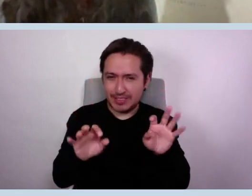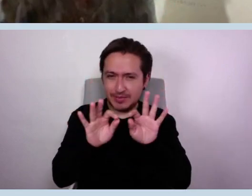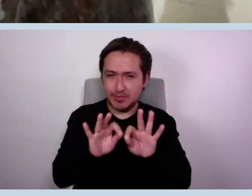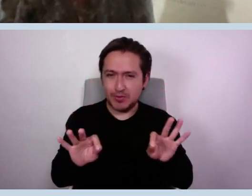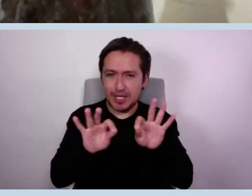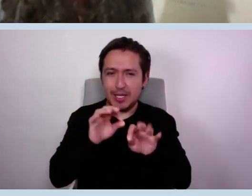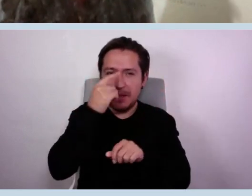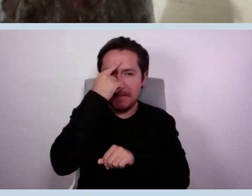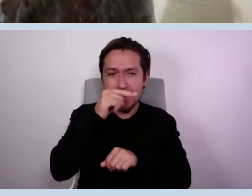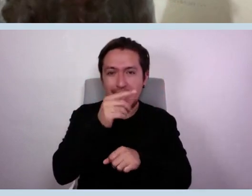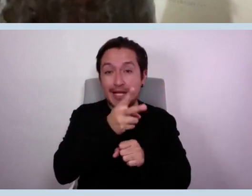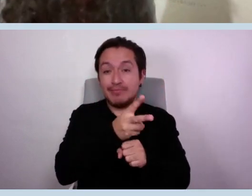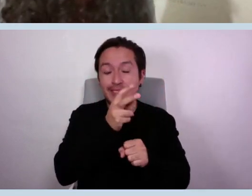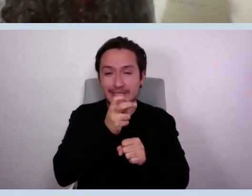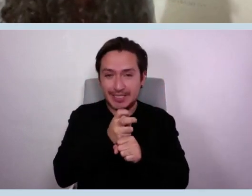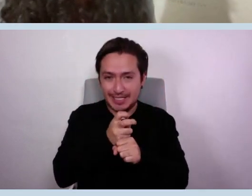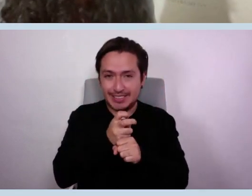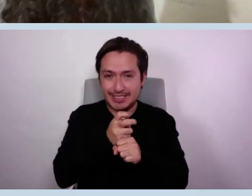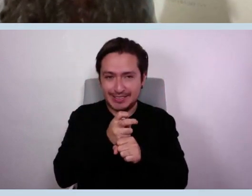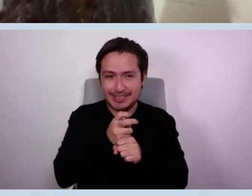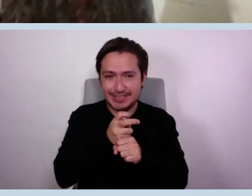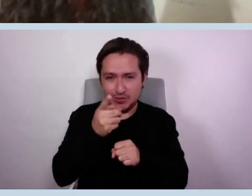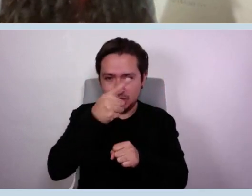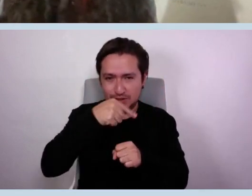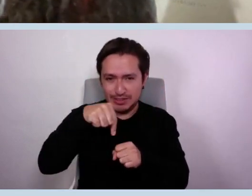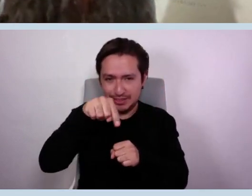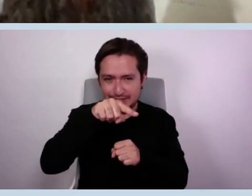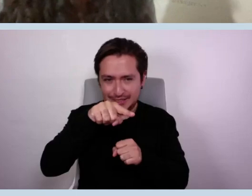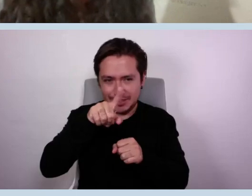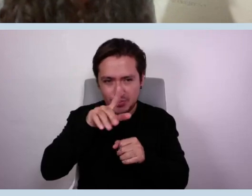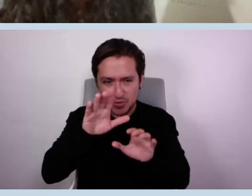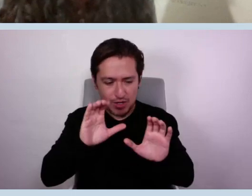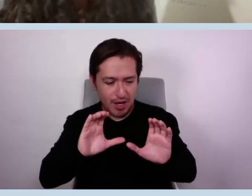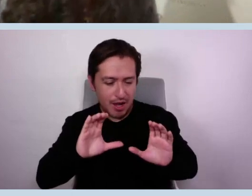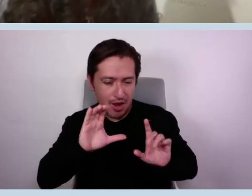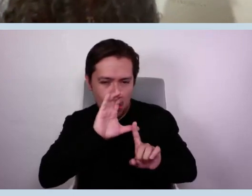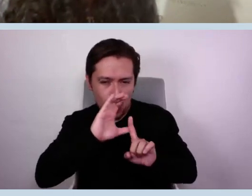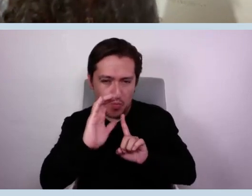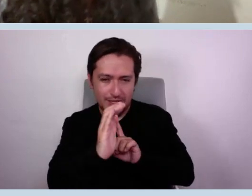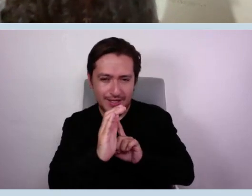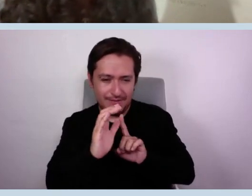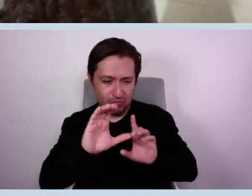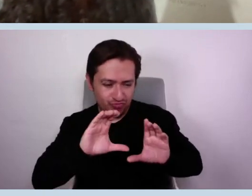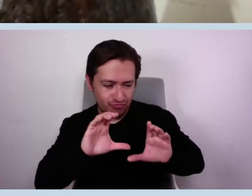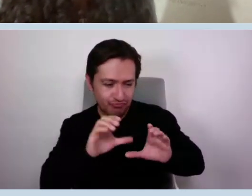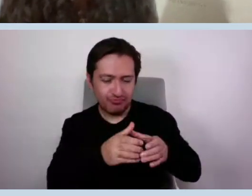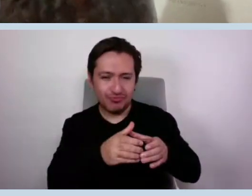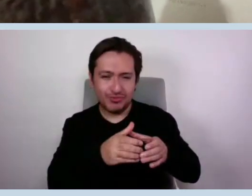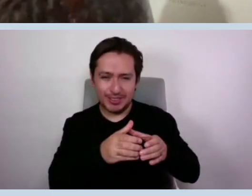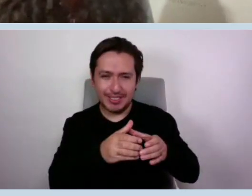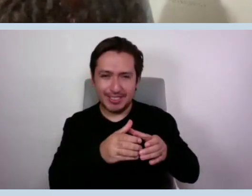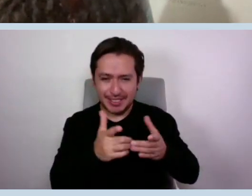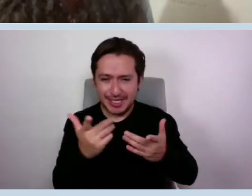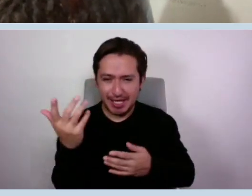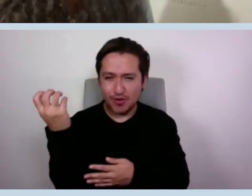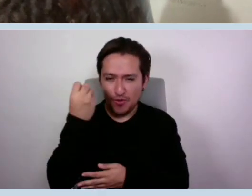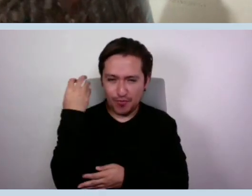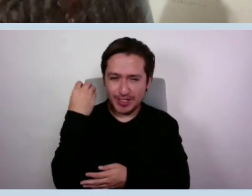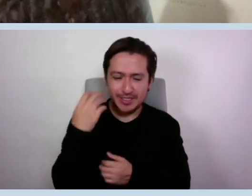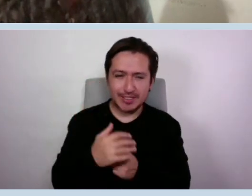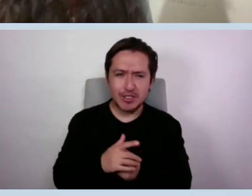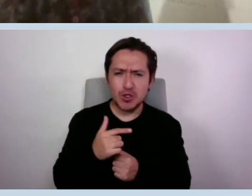invitarles invitarlos a que sigan el trabajo de la comitiva de encuentros y como primera pregunta yo te quisiera preguntar